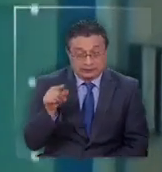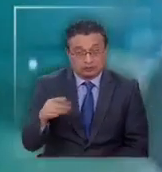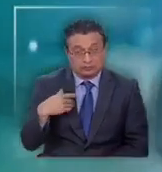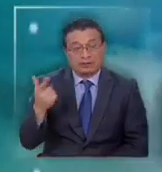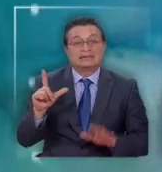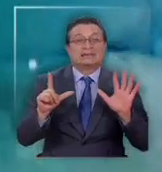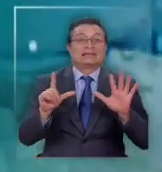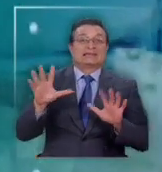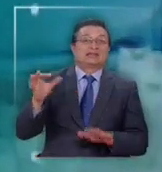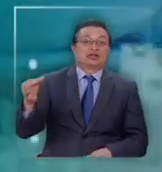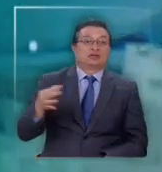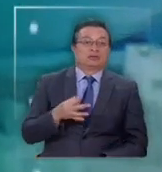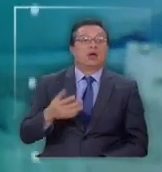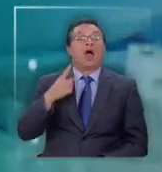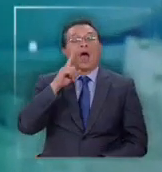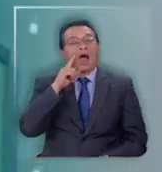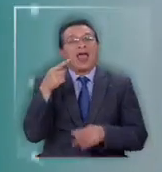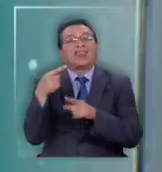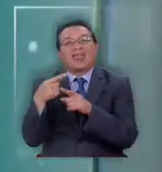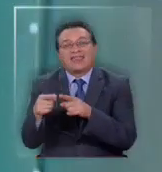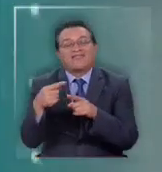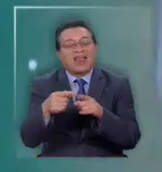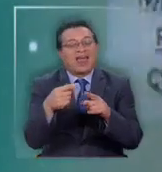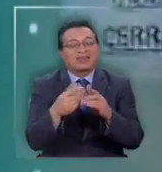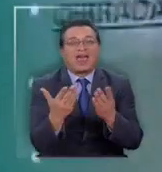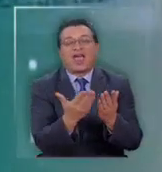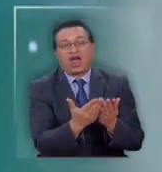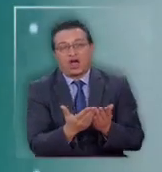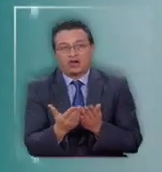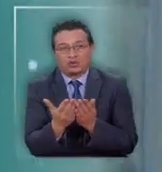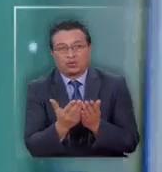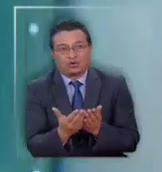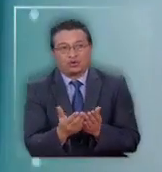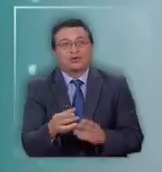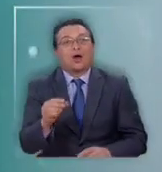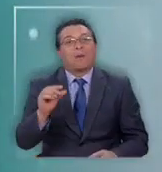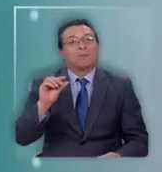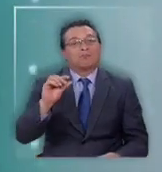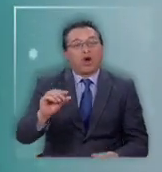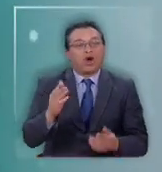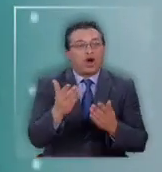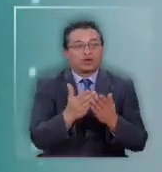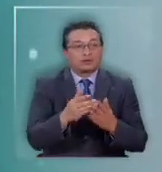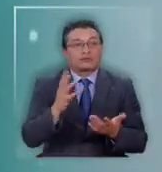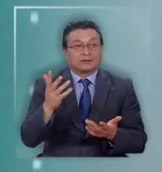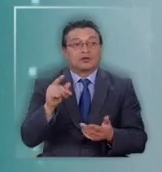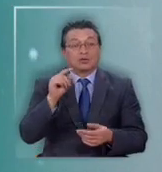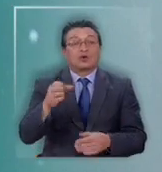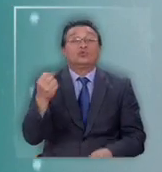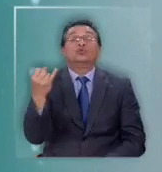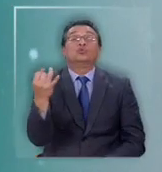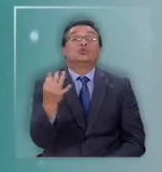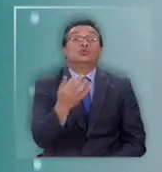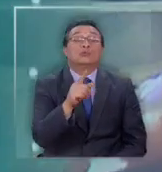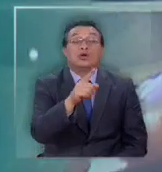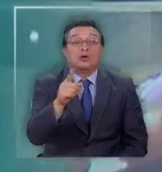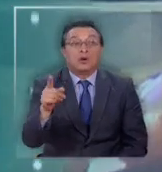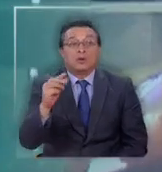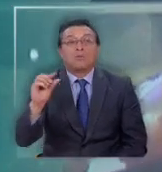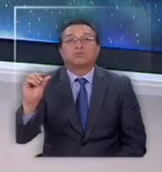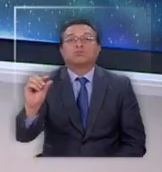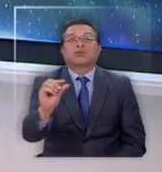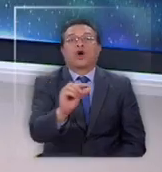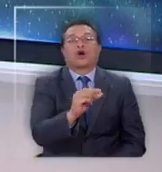lo que pasa es que hay distintos es mi novio cierto y son pocos y de hecho el n digamos el número más trial es relativamente